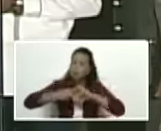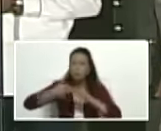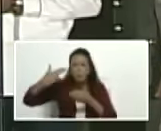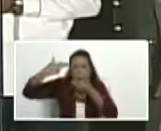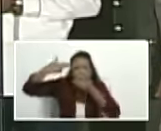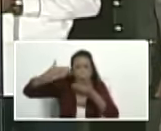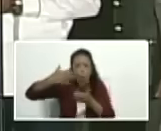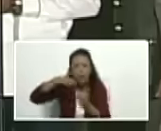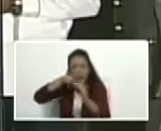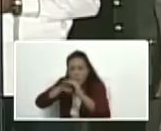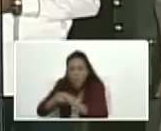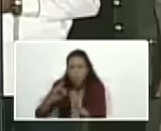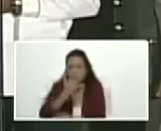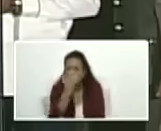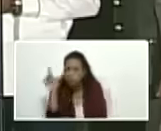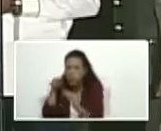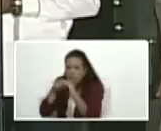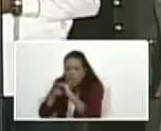armados.